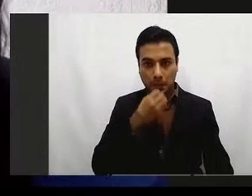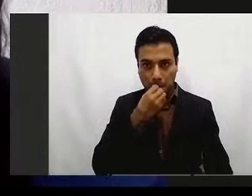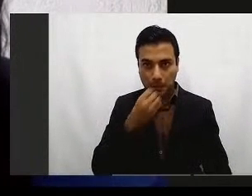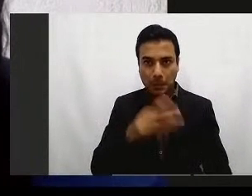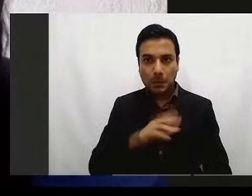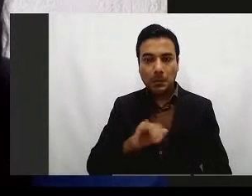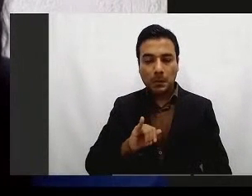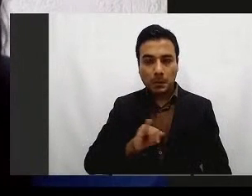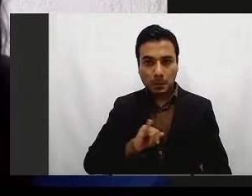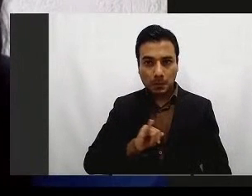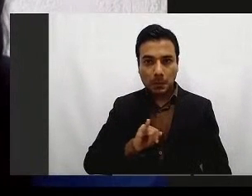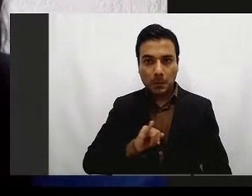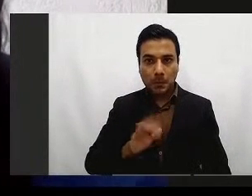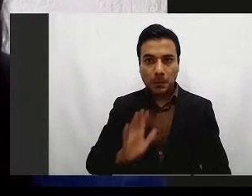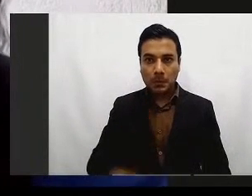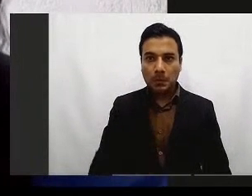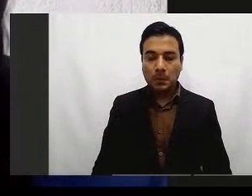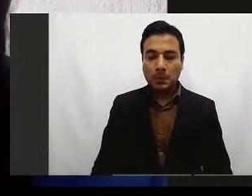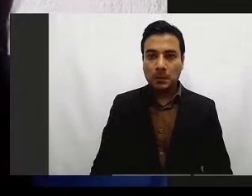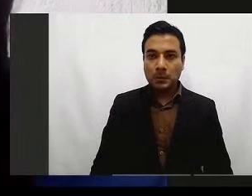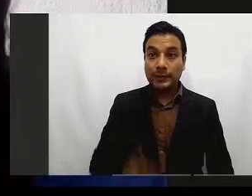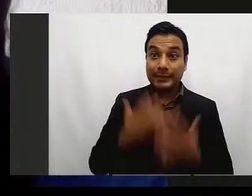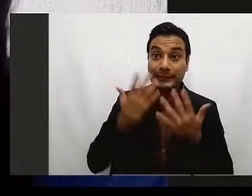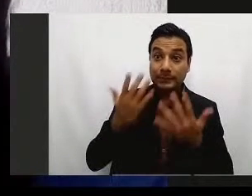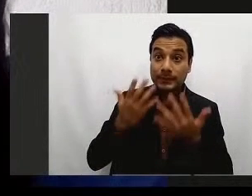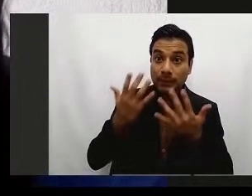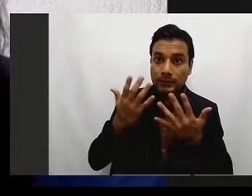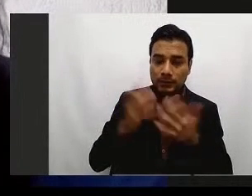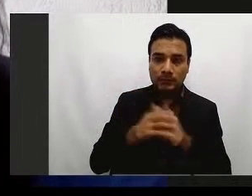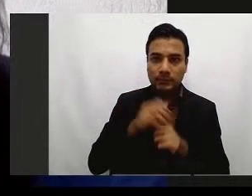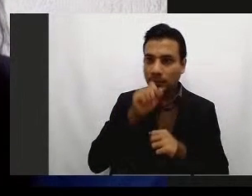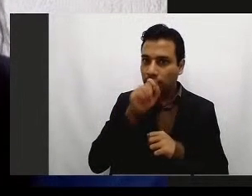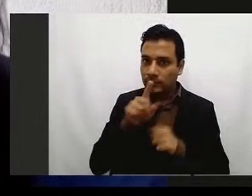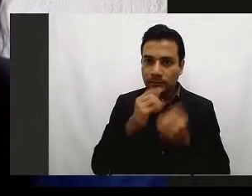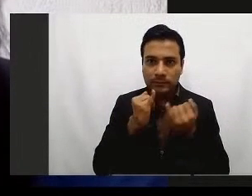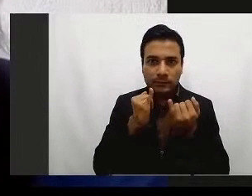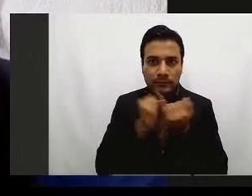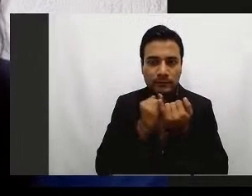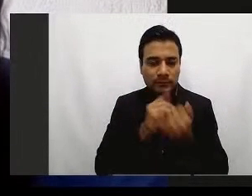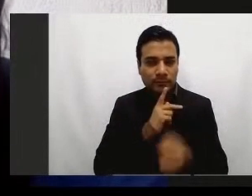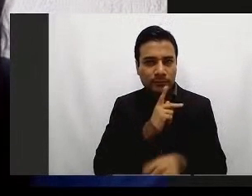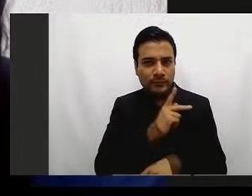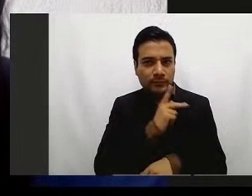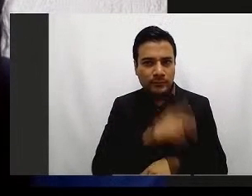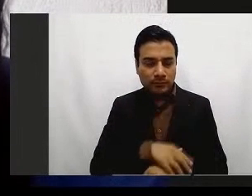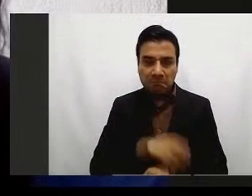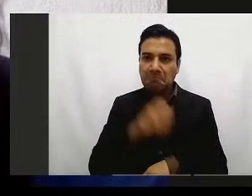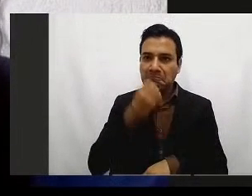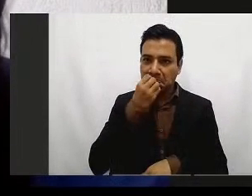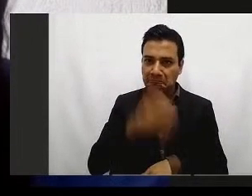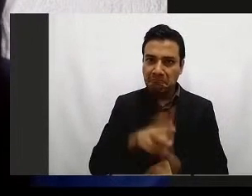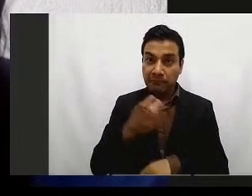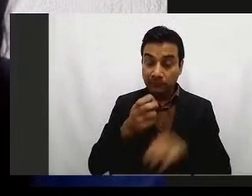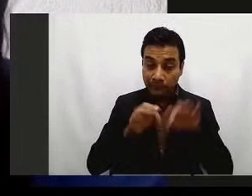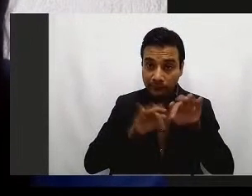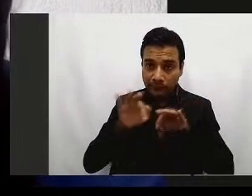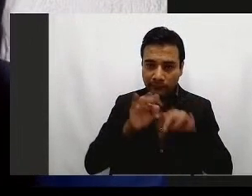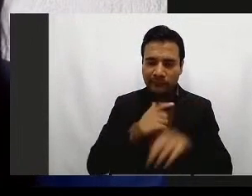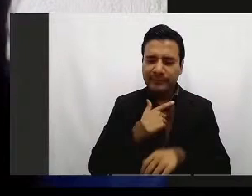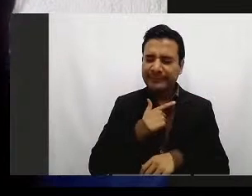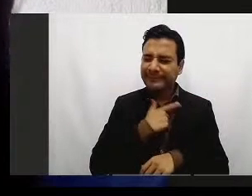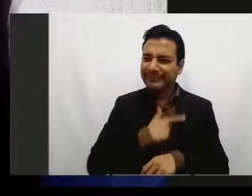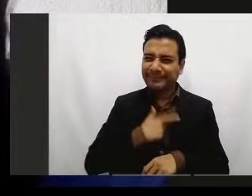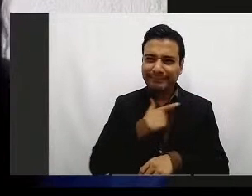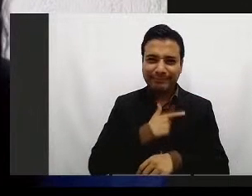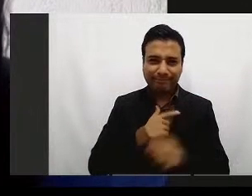Entonces, y que las esperanzas también, ¿no? Entonces, creo que para mí ese ejercicio fue de los más valiosos, aunque